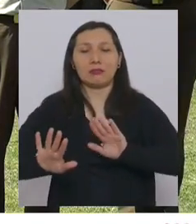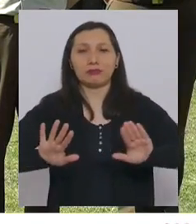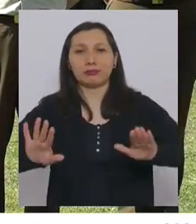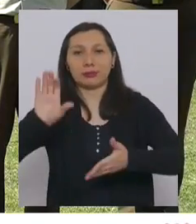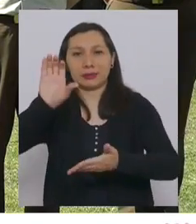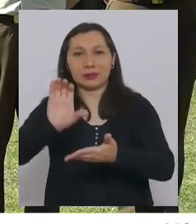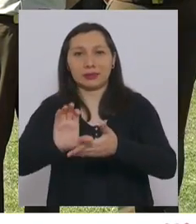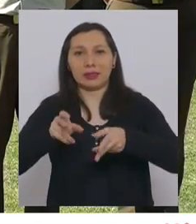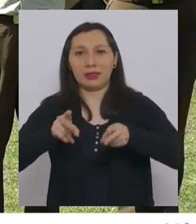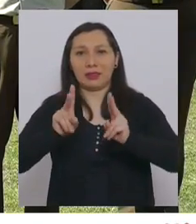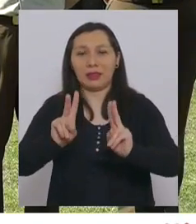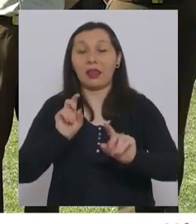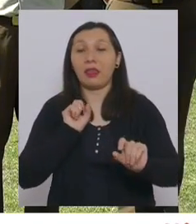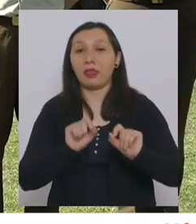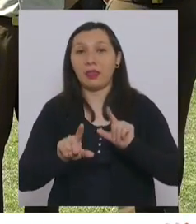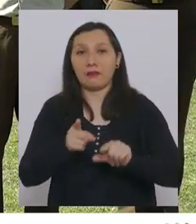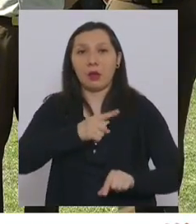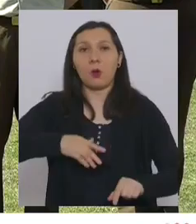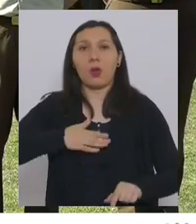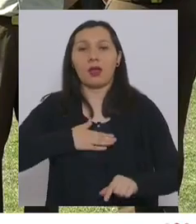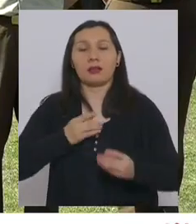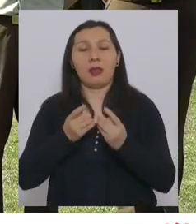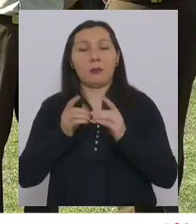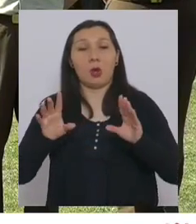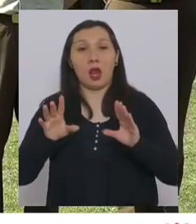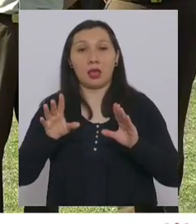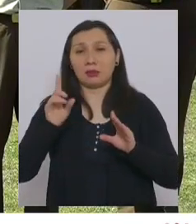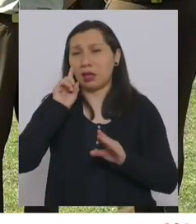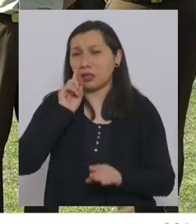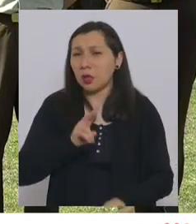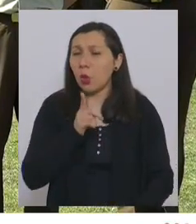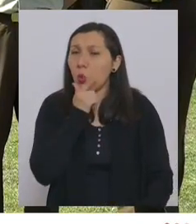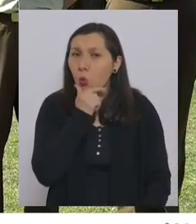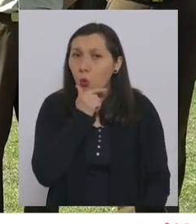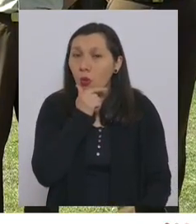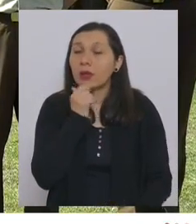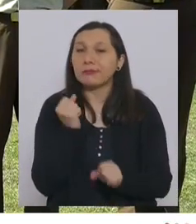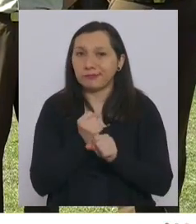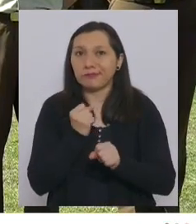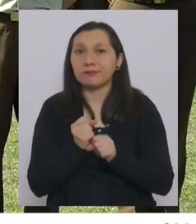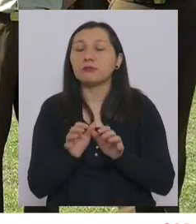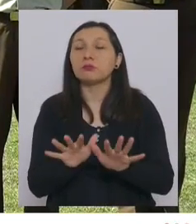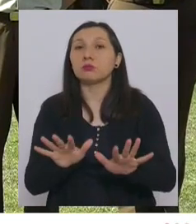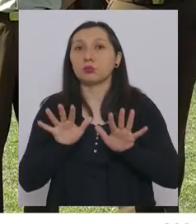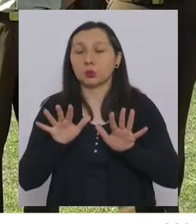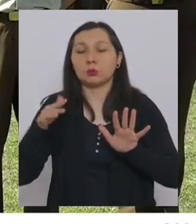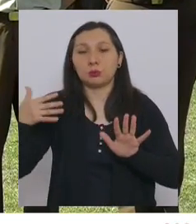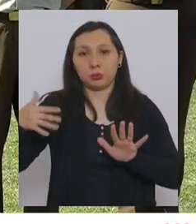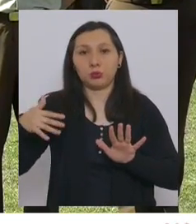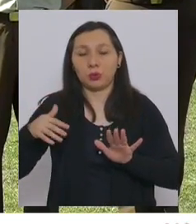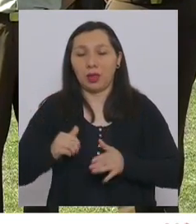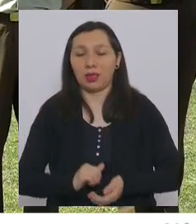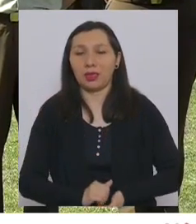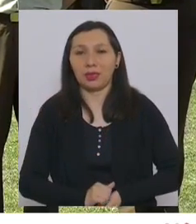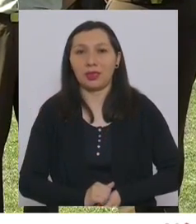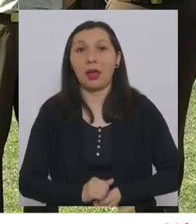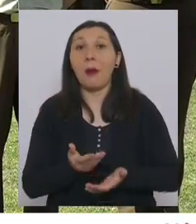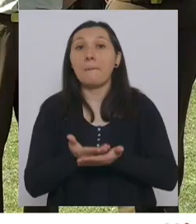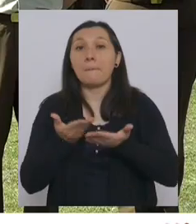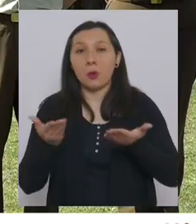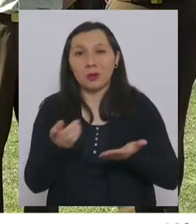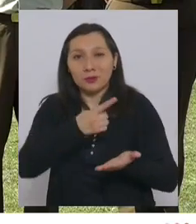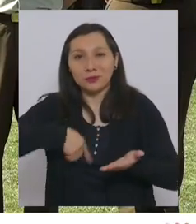Estado de Derecho y en la defensa de nuestra democracia. Sin duda son tareas extraordinariamente importantes. Y por